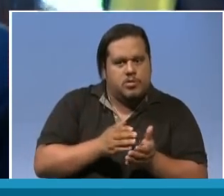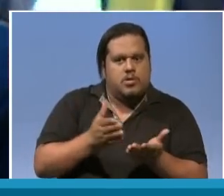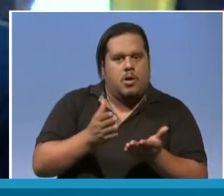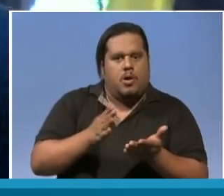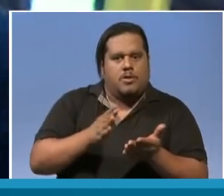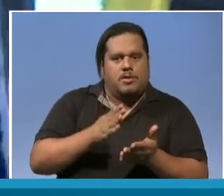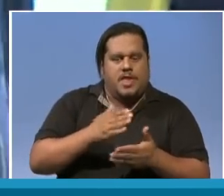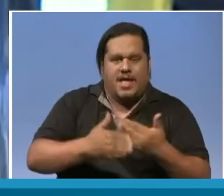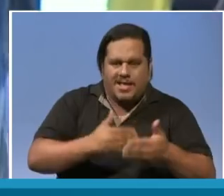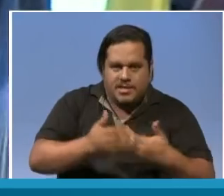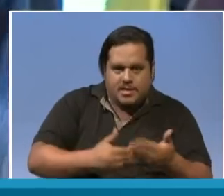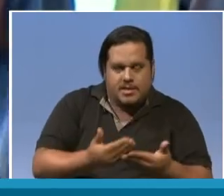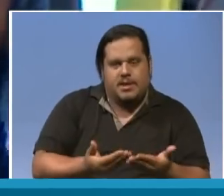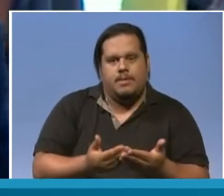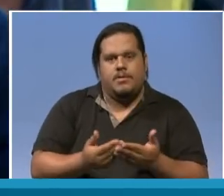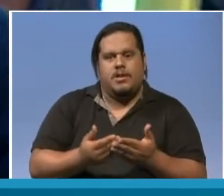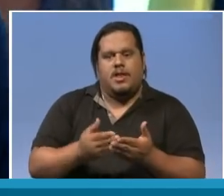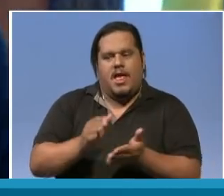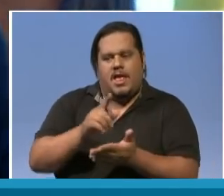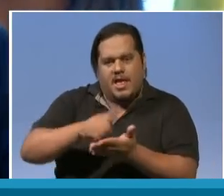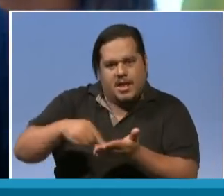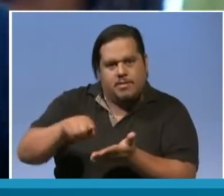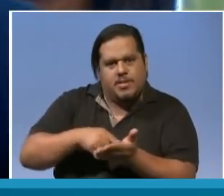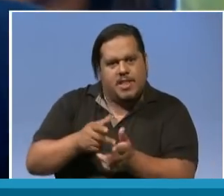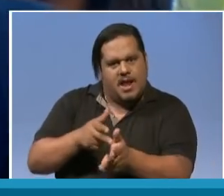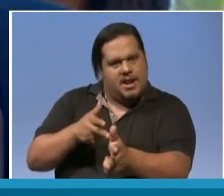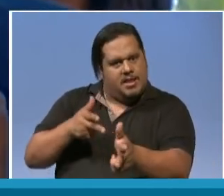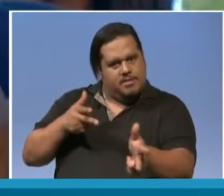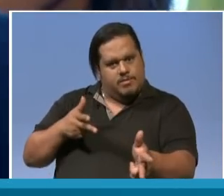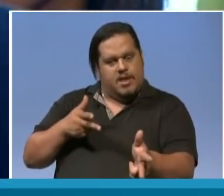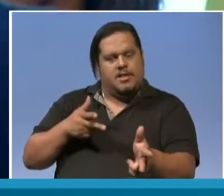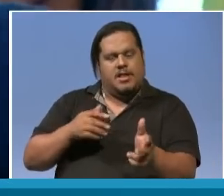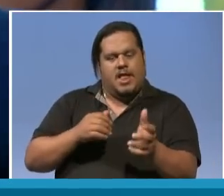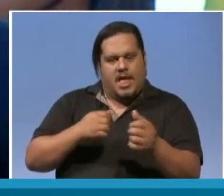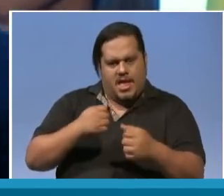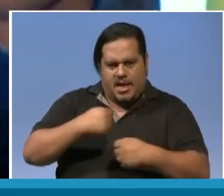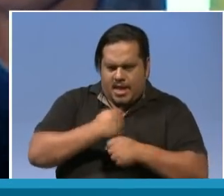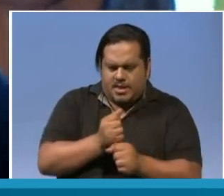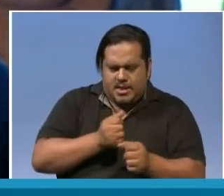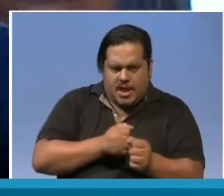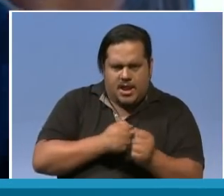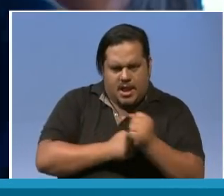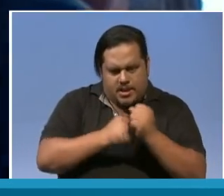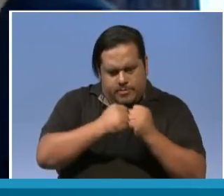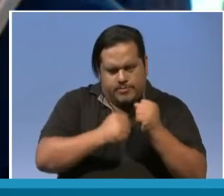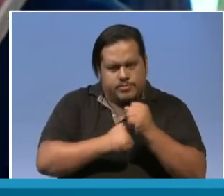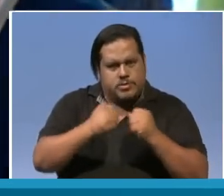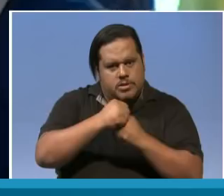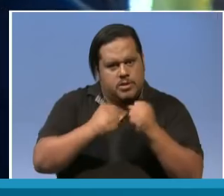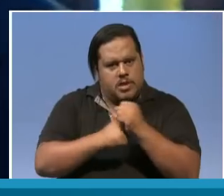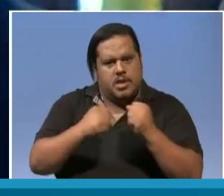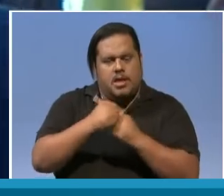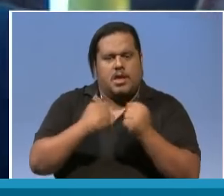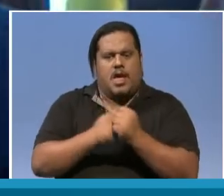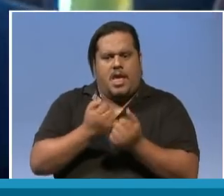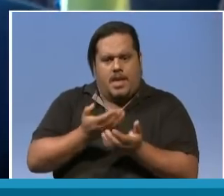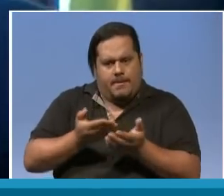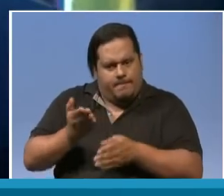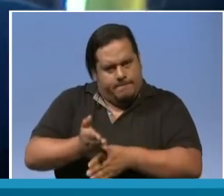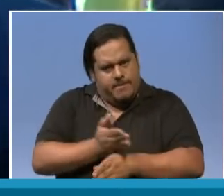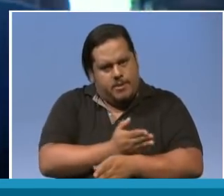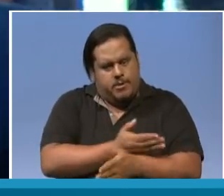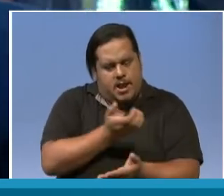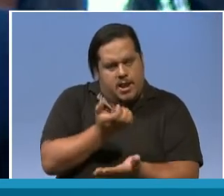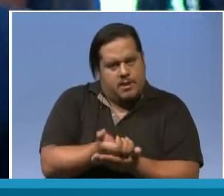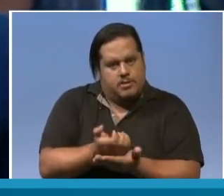la pobreza, en eliminar las presas, en generar obras de infraestructura, en descarbonizar la economía. Ese es el